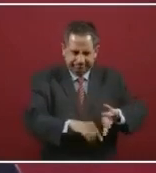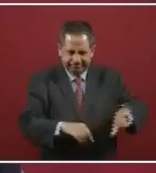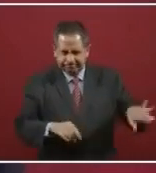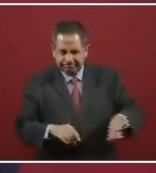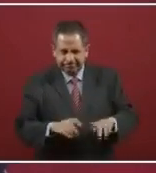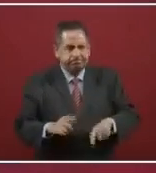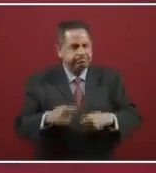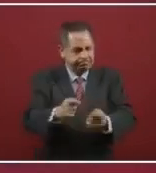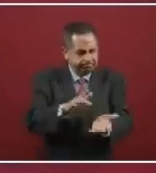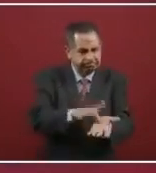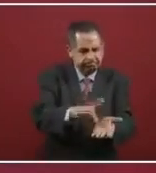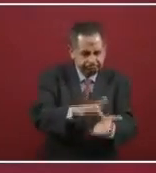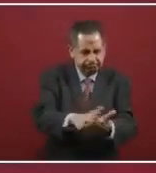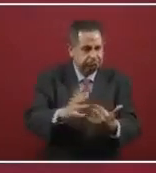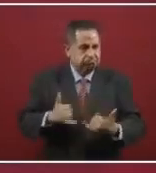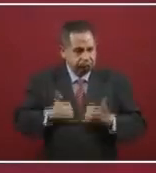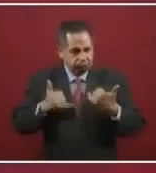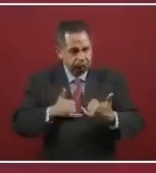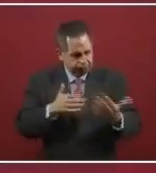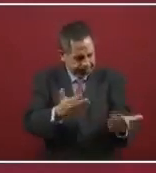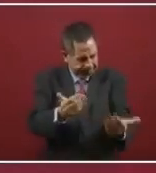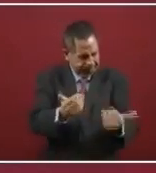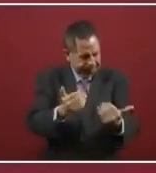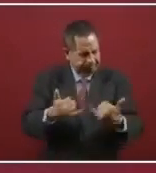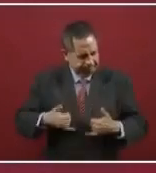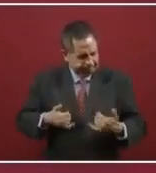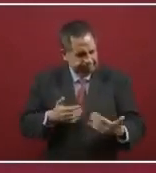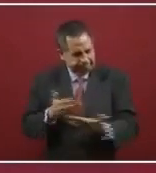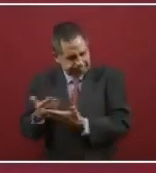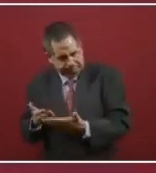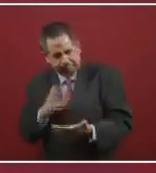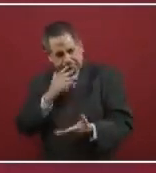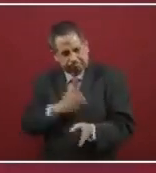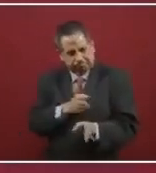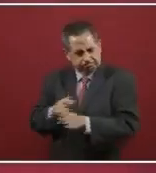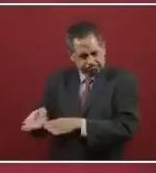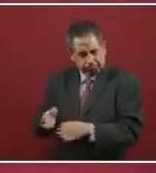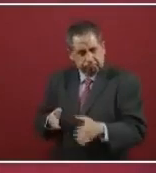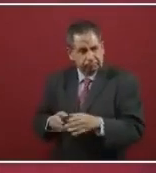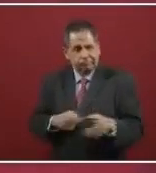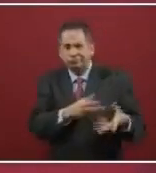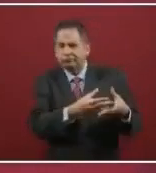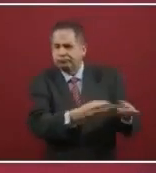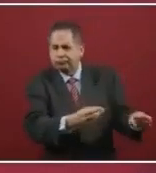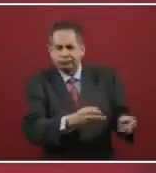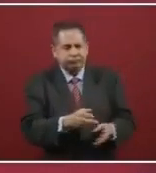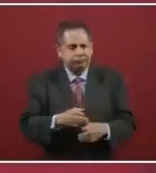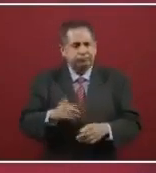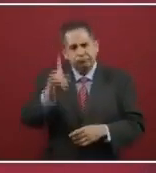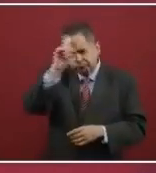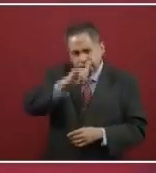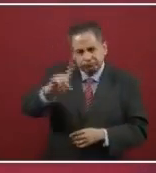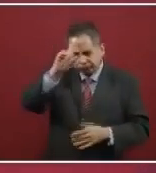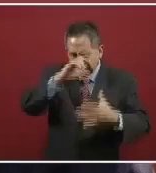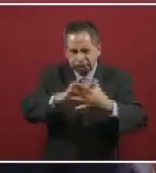quitarles a los jóvenes y hablar mucho con los jóvenes.